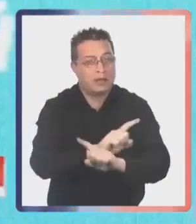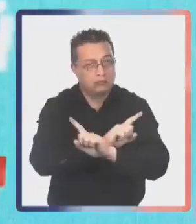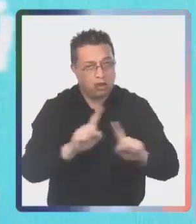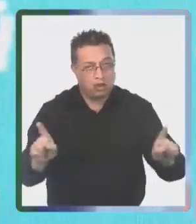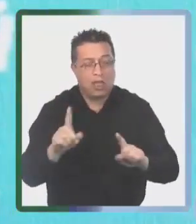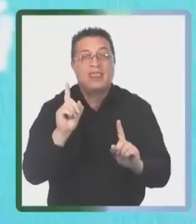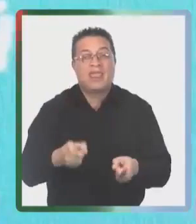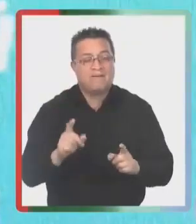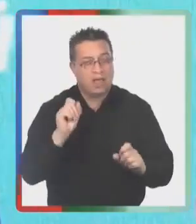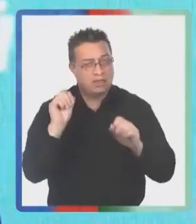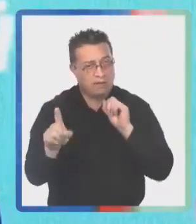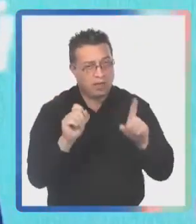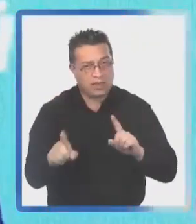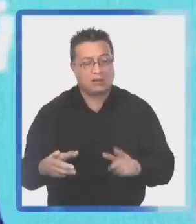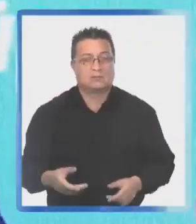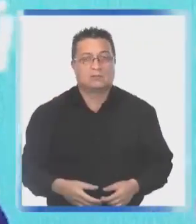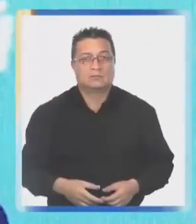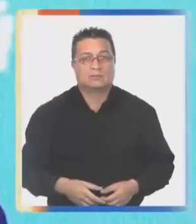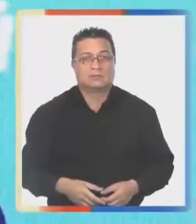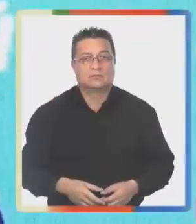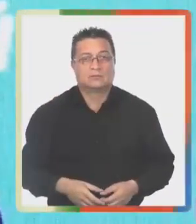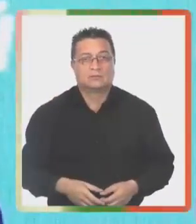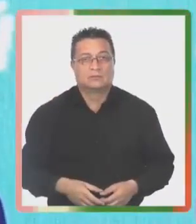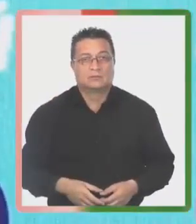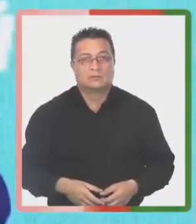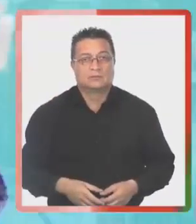Esto tiene que defenderse como principio.